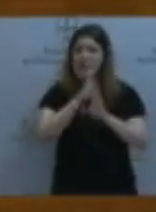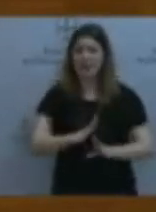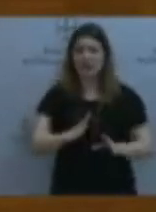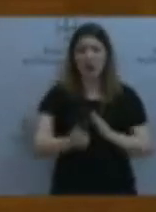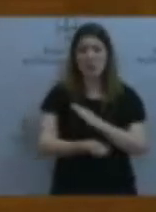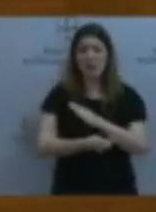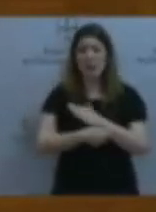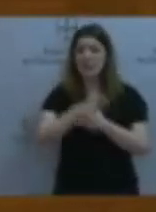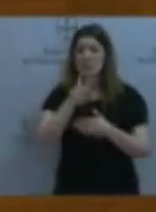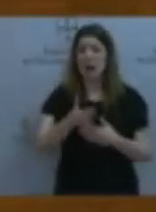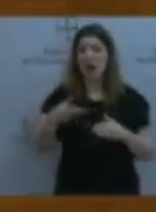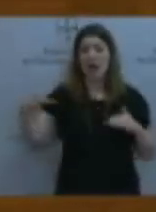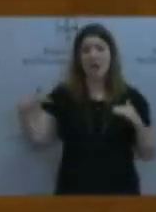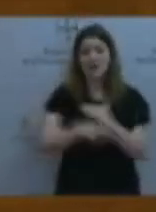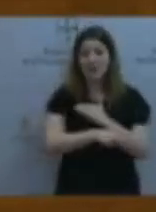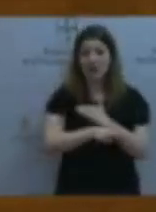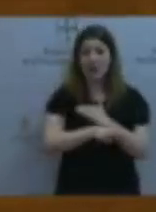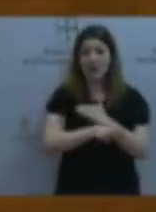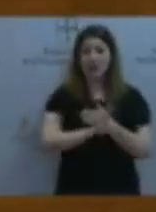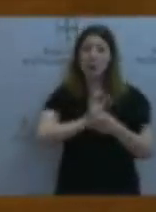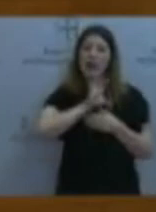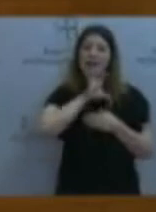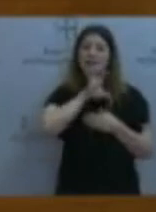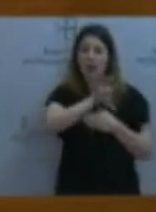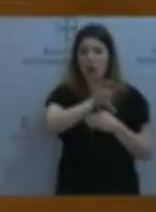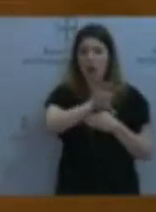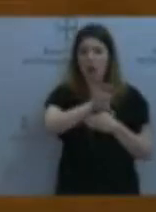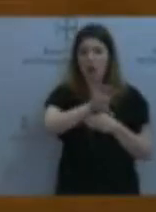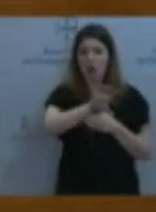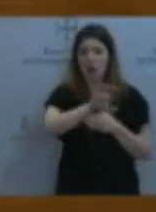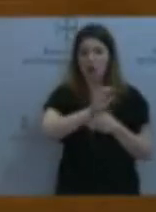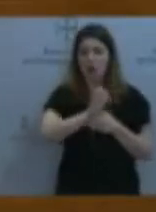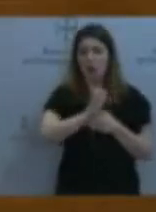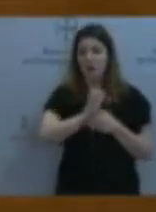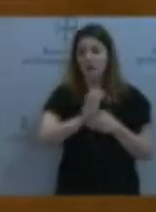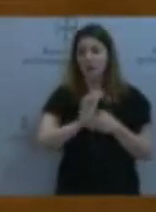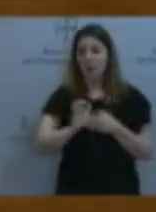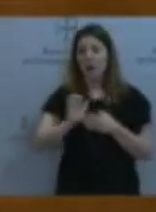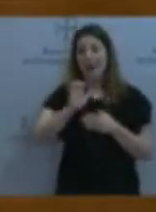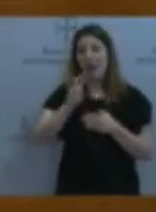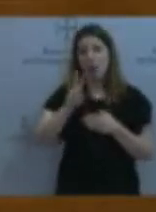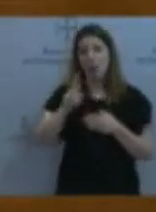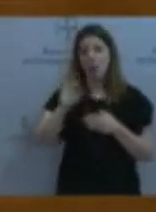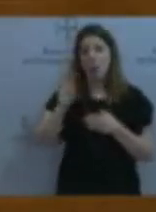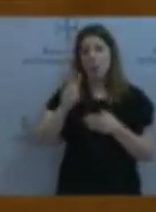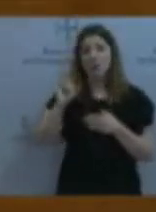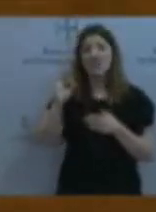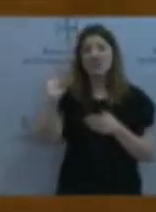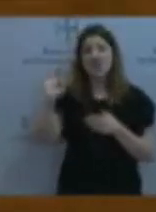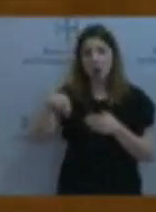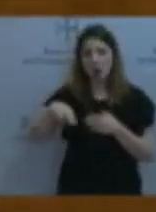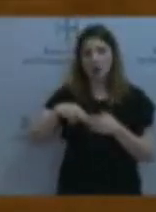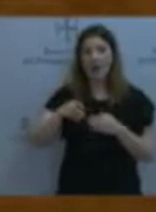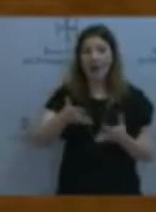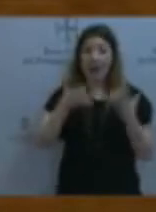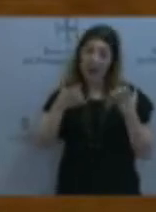Estado que ganó Eurovisión sin ser de Europa pase por defensor de los derechos humanos, siendo